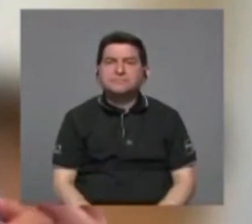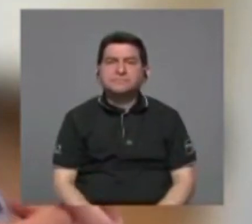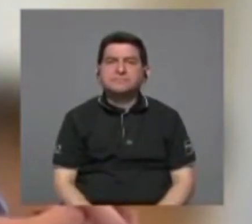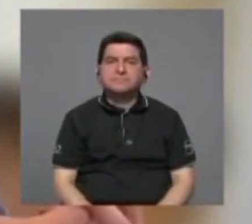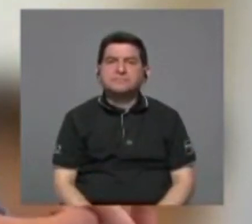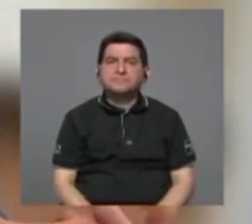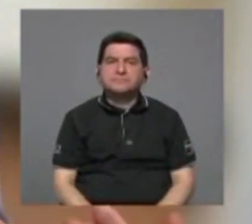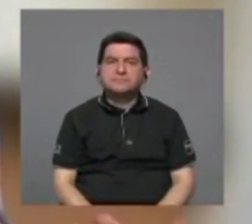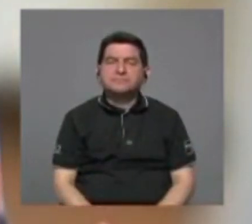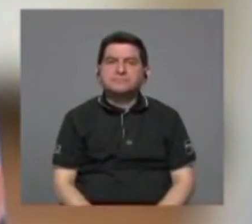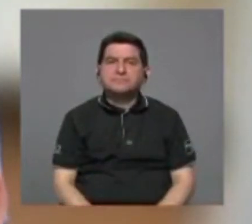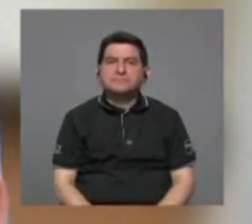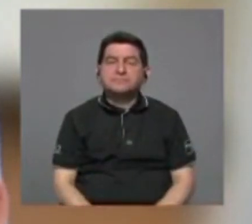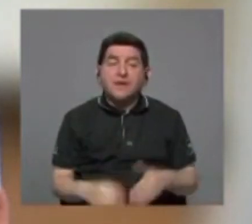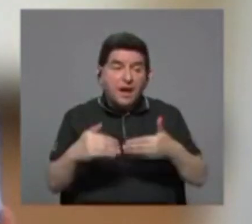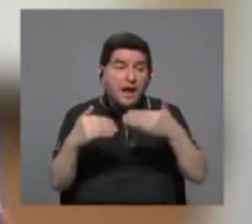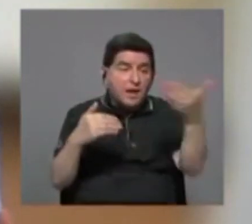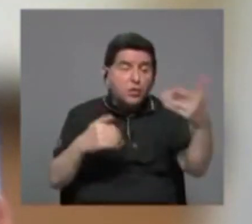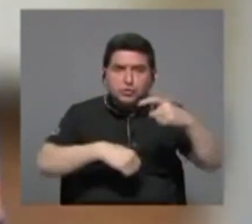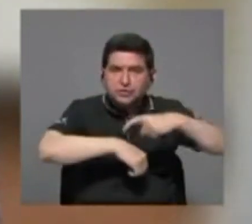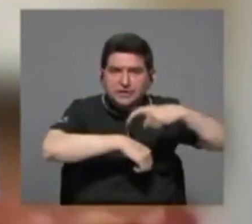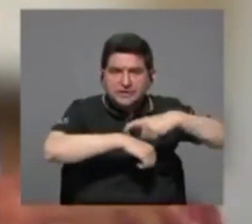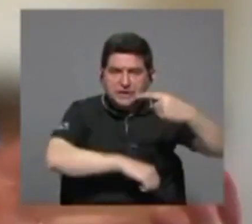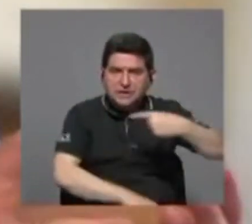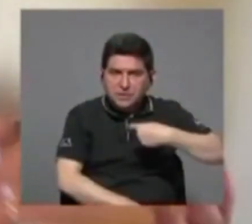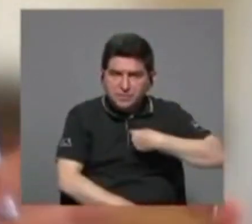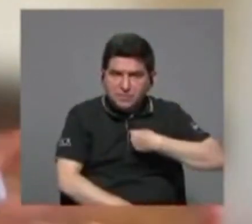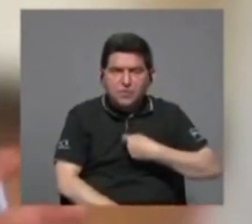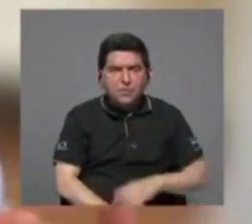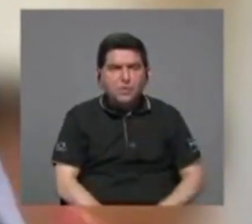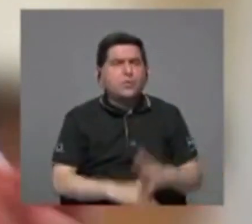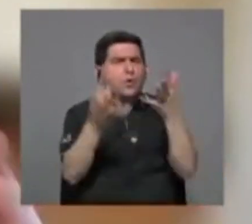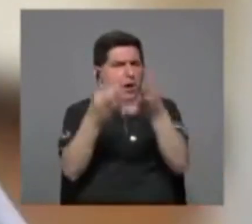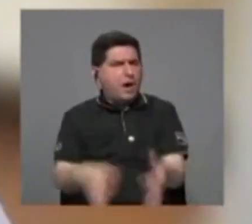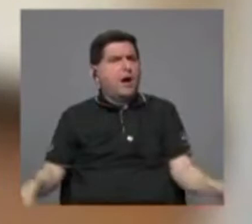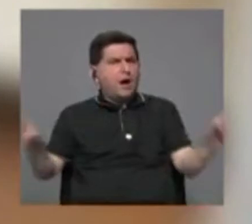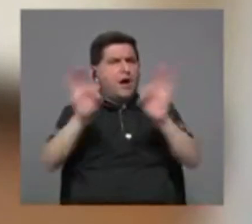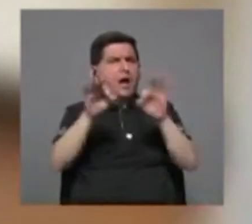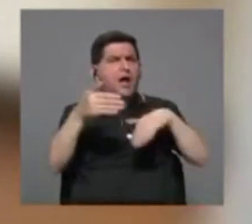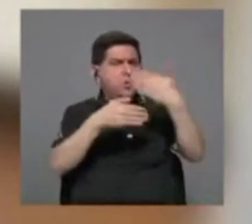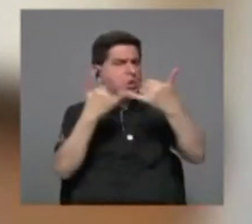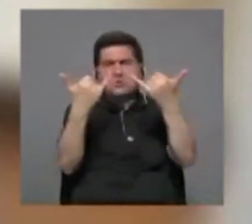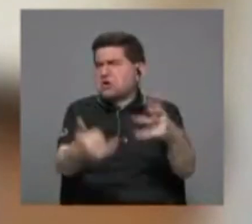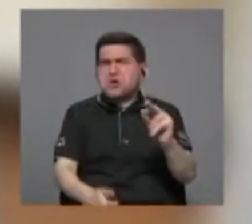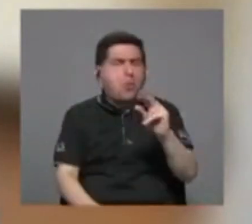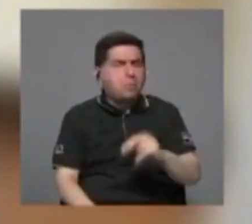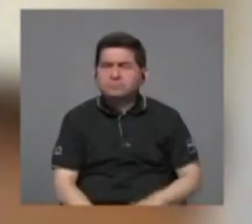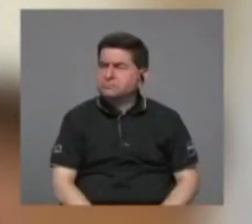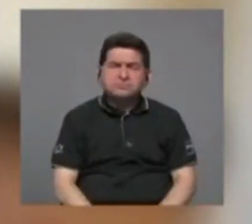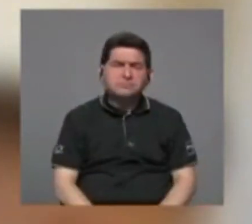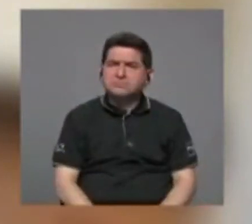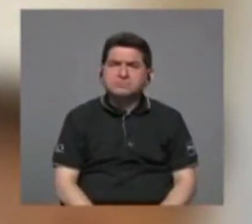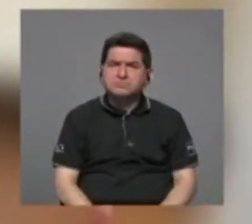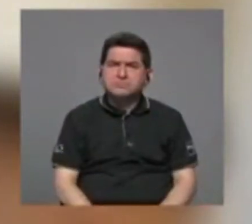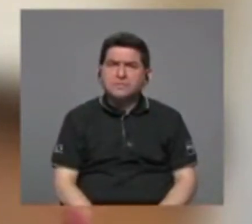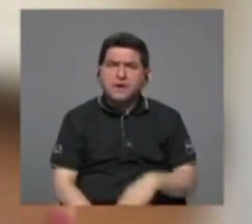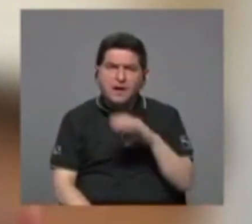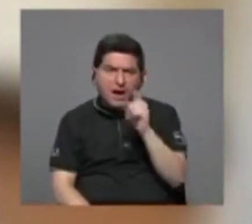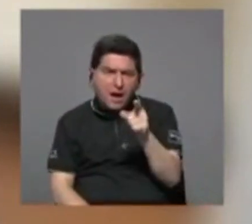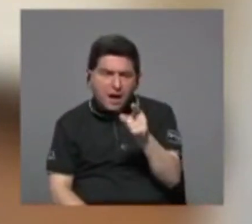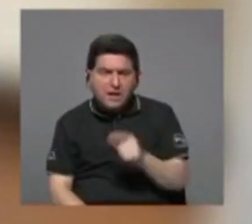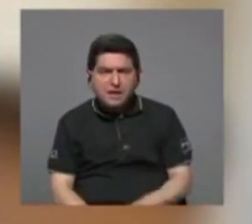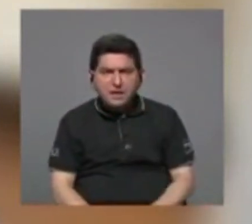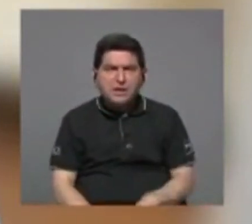que en el tiempo uno son muy importantes, después dejan de serlo. Entonces hay